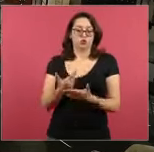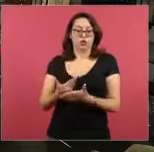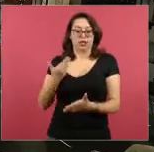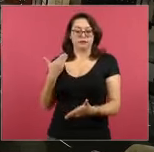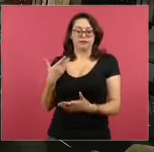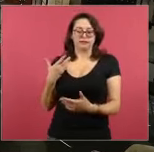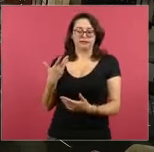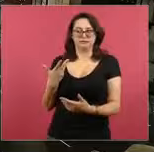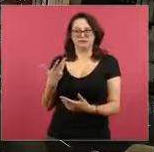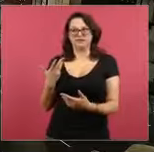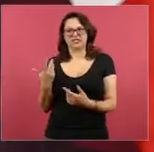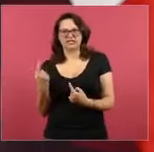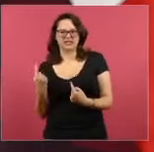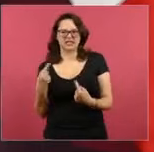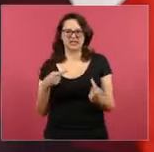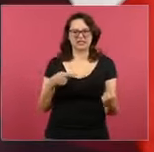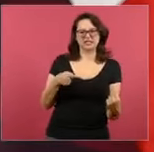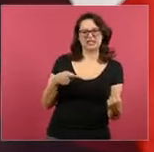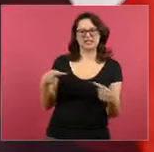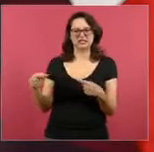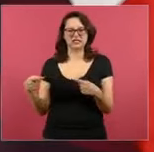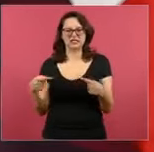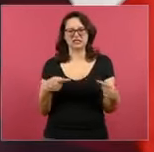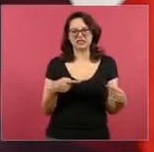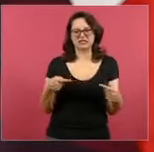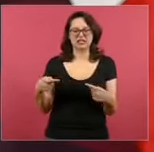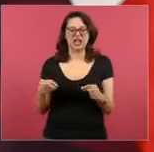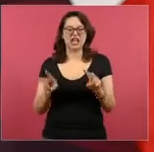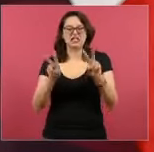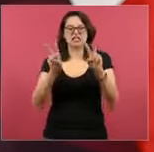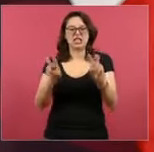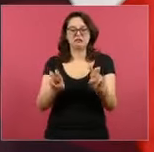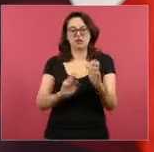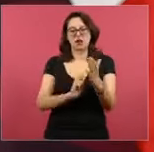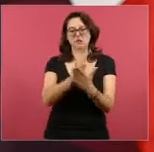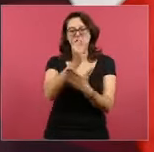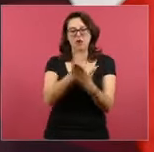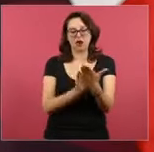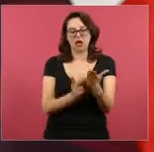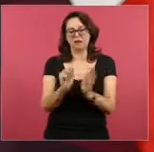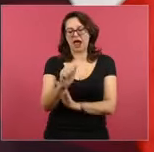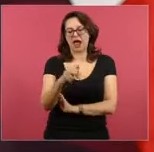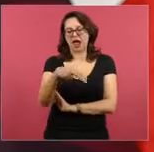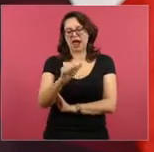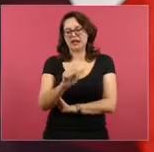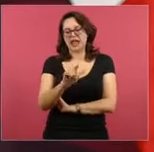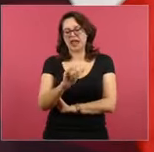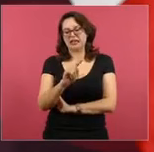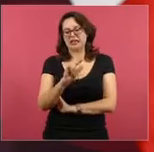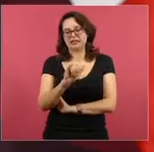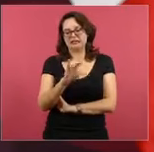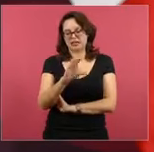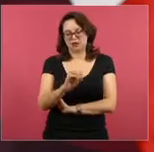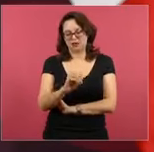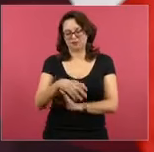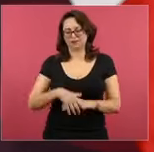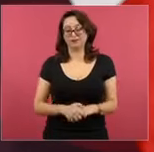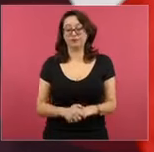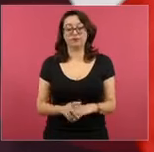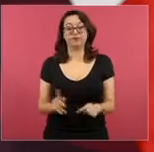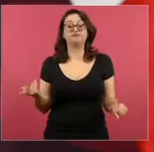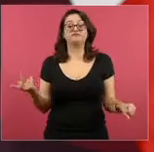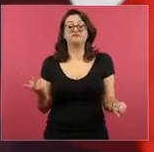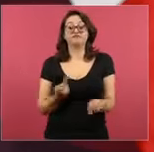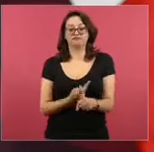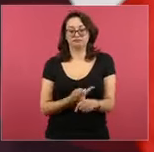ahí, que es el programa analítico, el famoso programa analítico. El programa analítico se ha entendido como